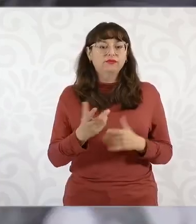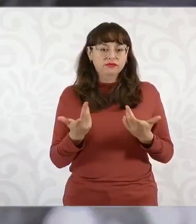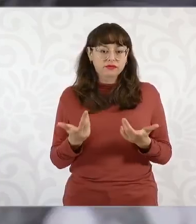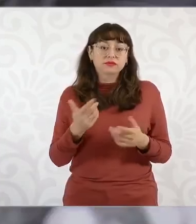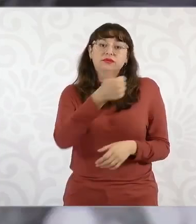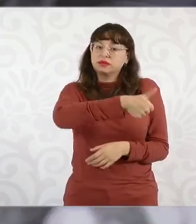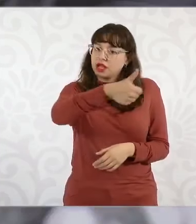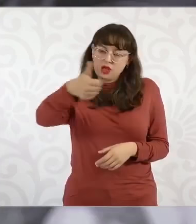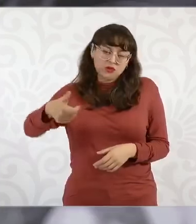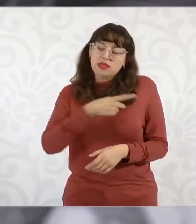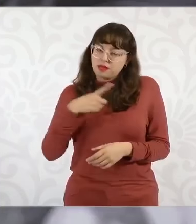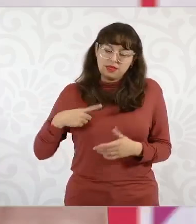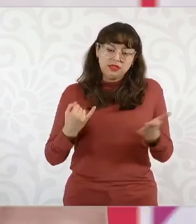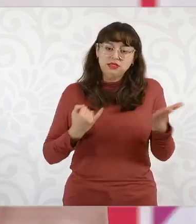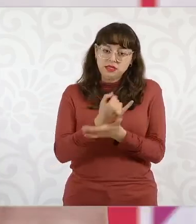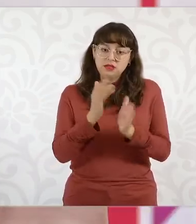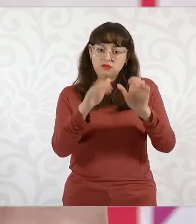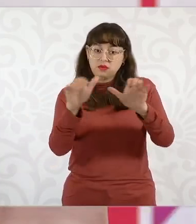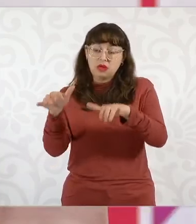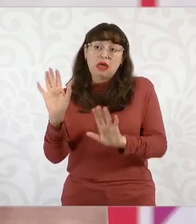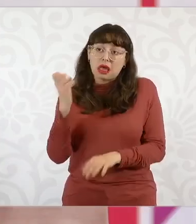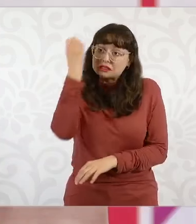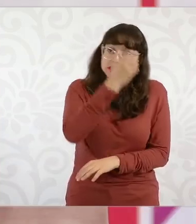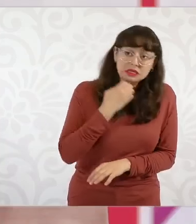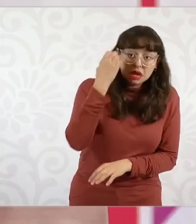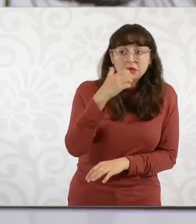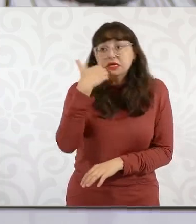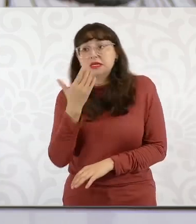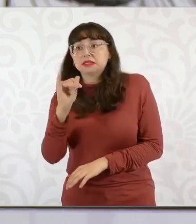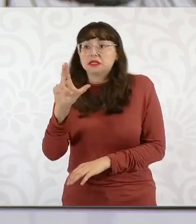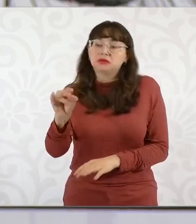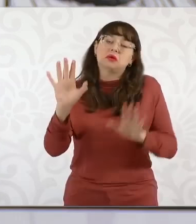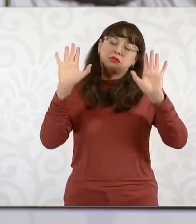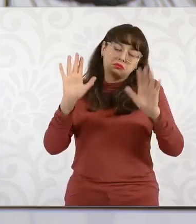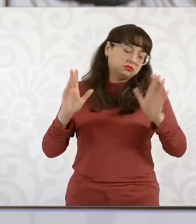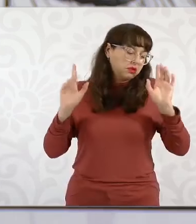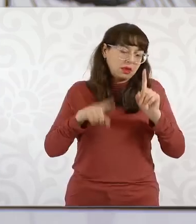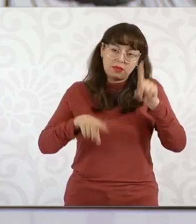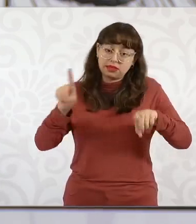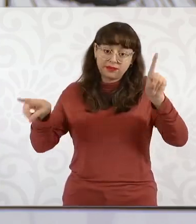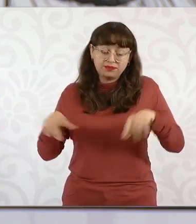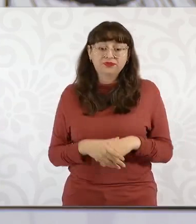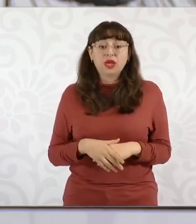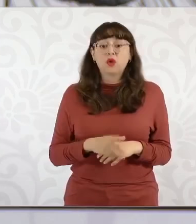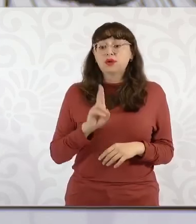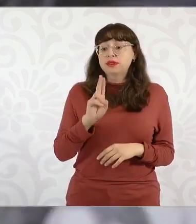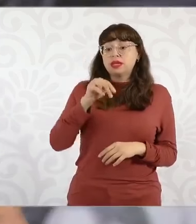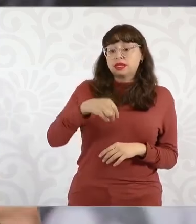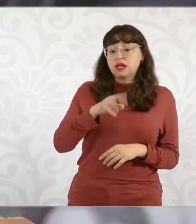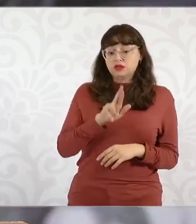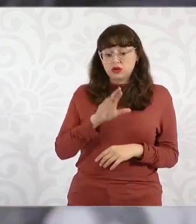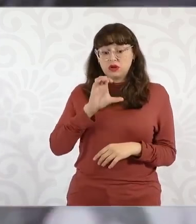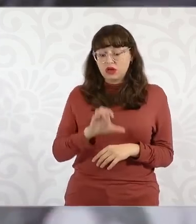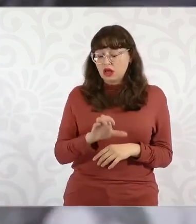ingresan a sus espacios. Yo tengo mi opinión personal. Por ejemplo, en la Rosario Castellanos es un propedéutico.